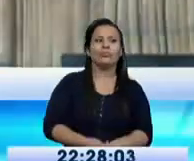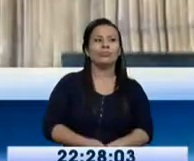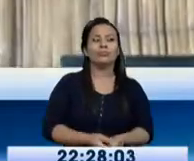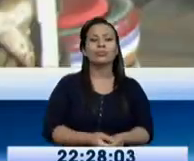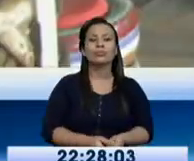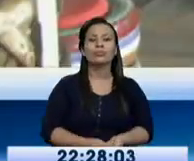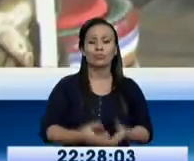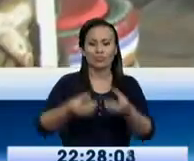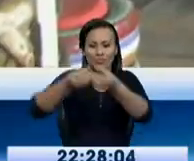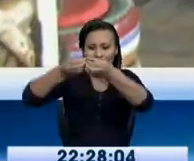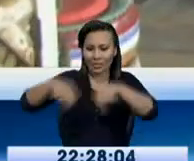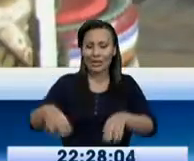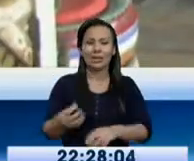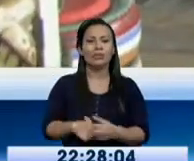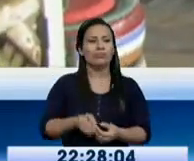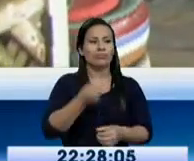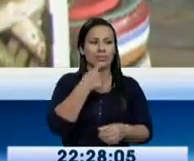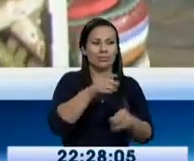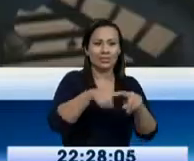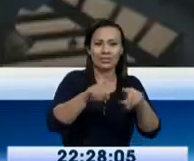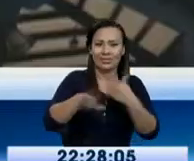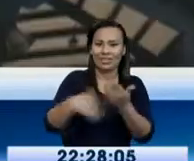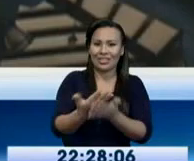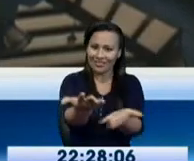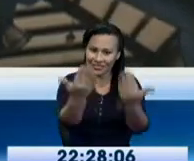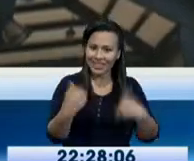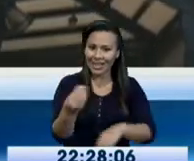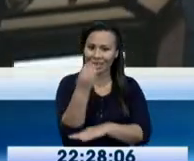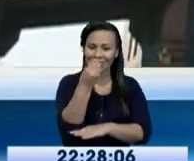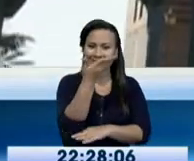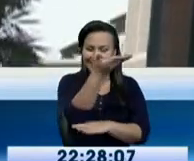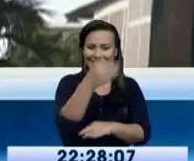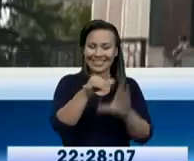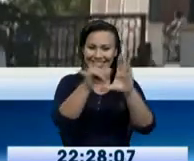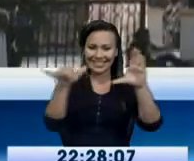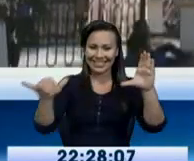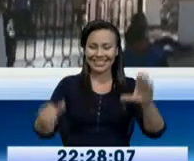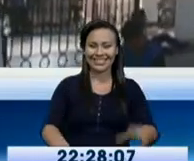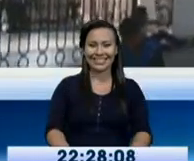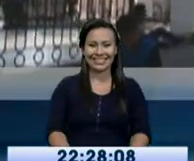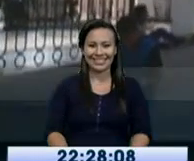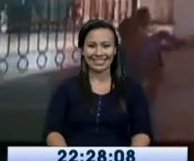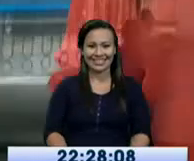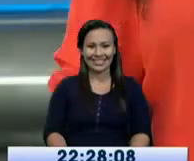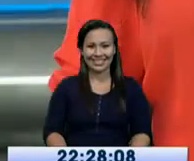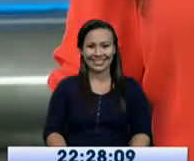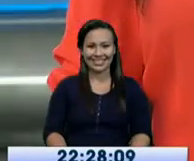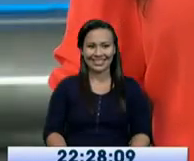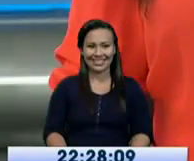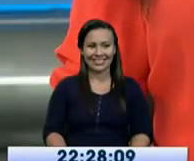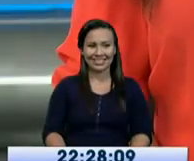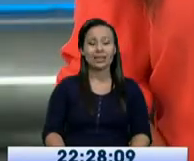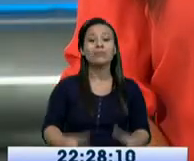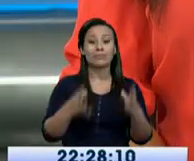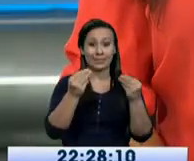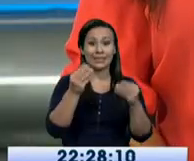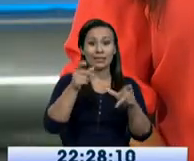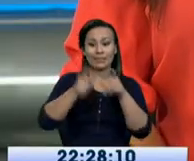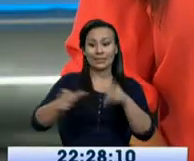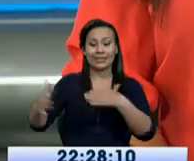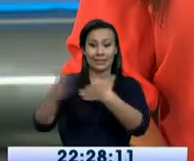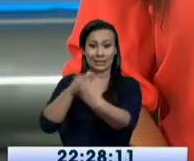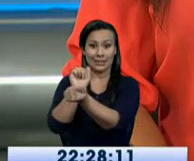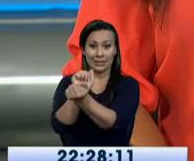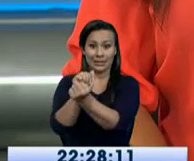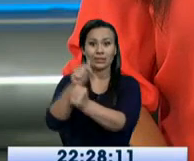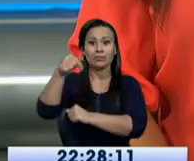churrasco. Que vengan todos. Desde la provincia de Santa Elena, informó Darwin Villao. Personas privadas de la libertad